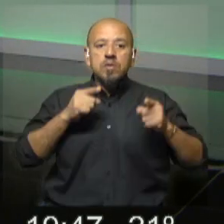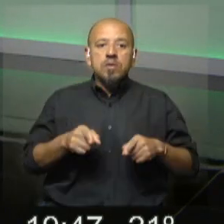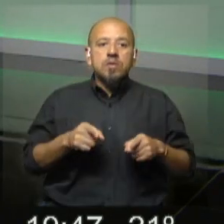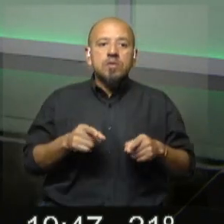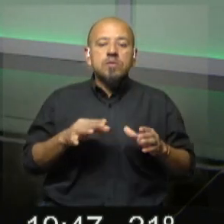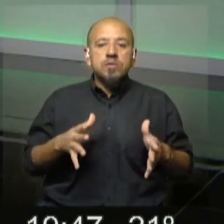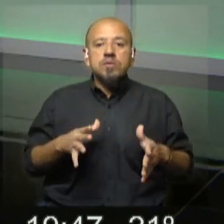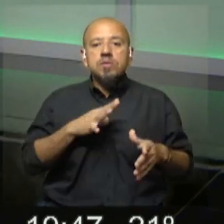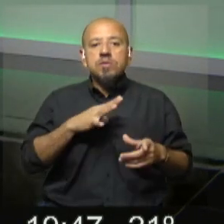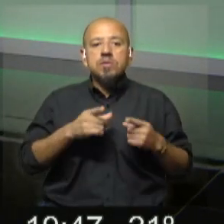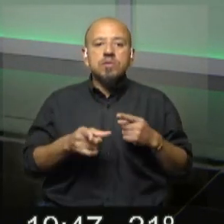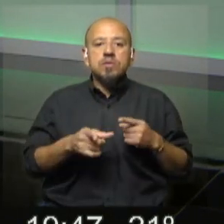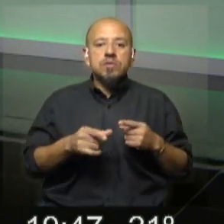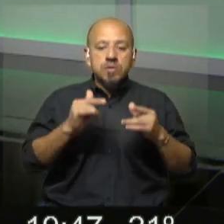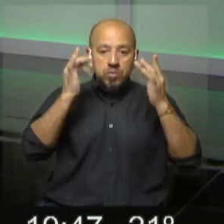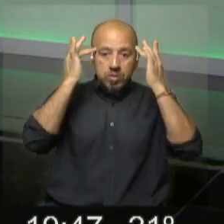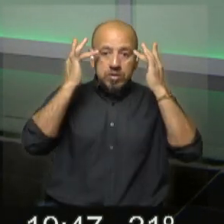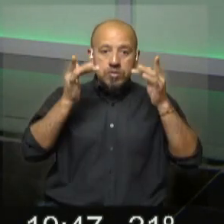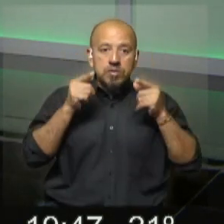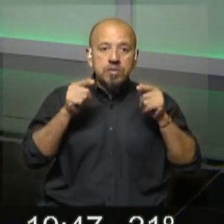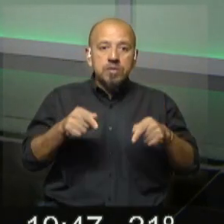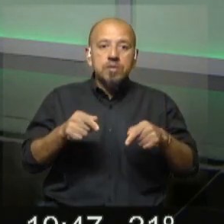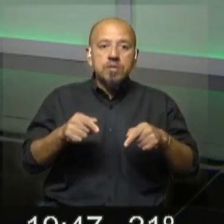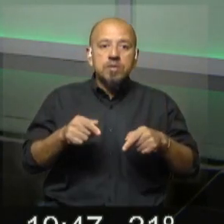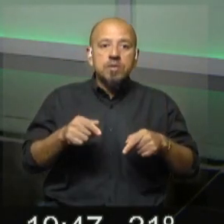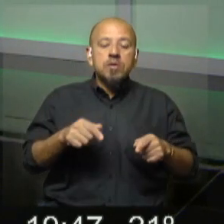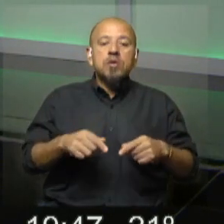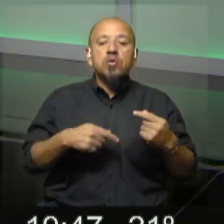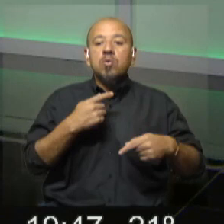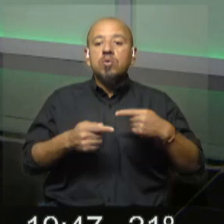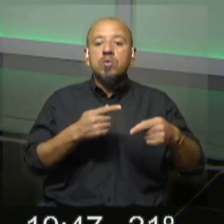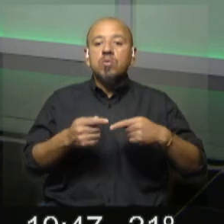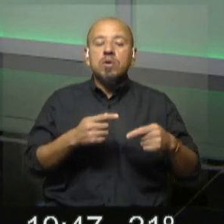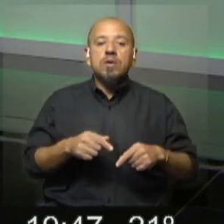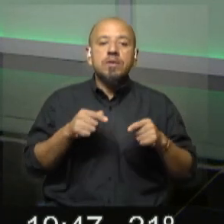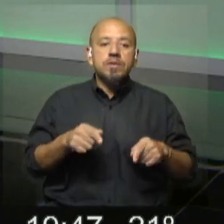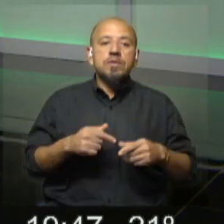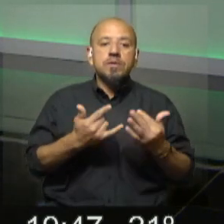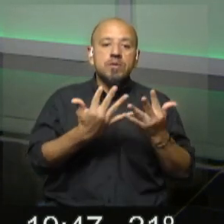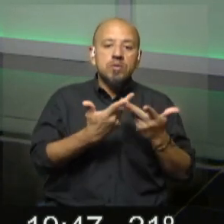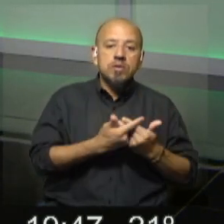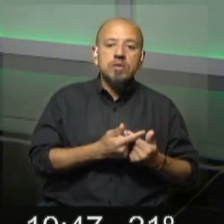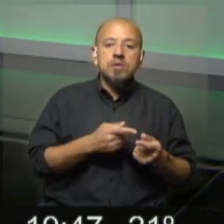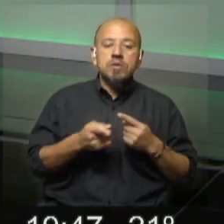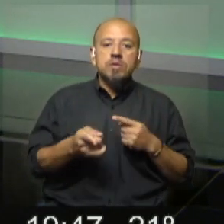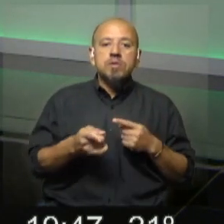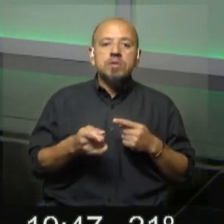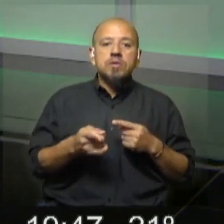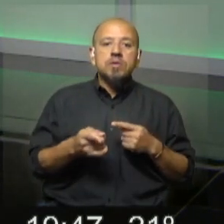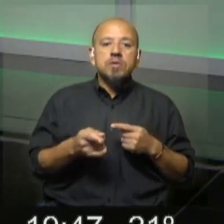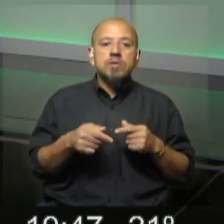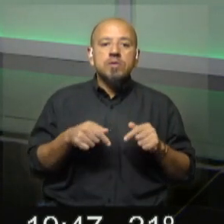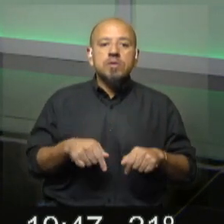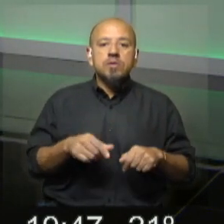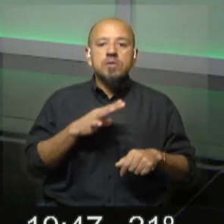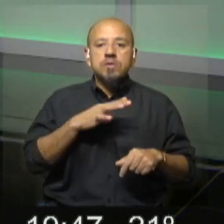que ocurría con la educación en nuestro país y lo que sigue ocurriendo. Esta organización que tenía,